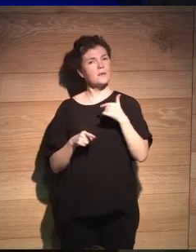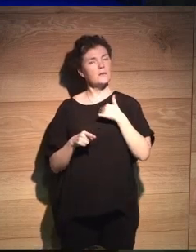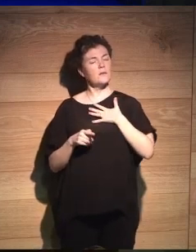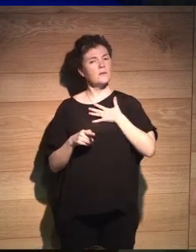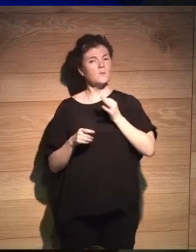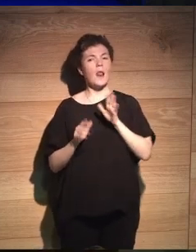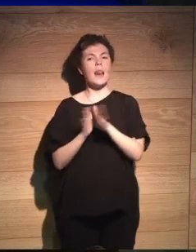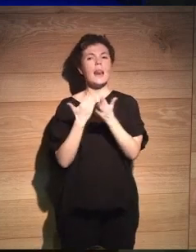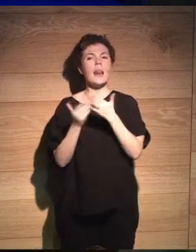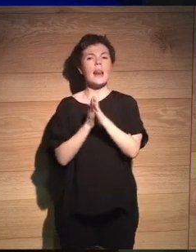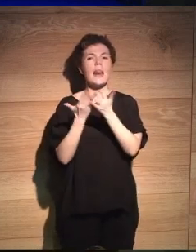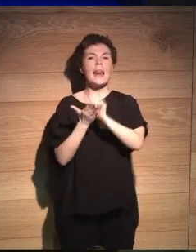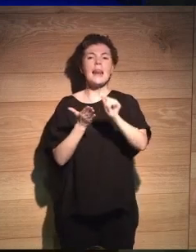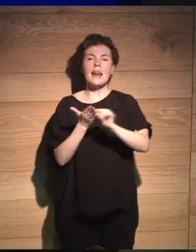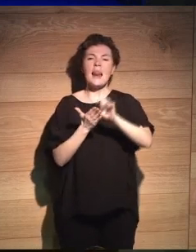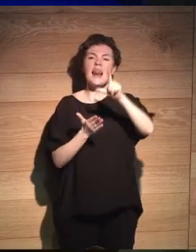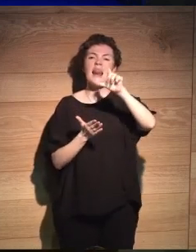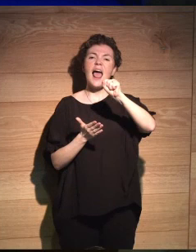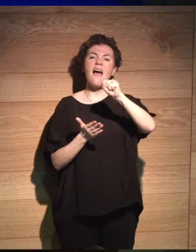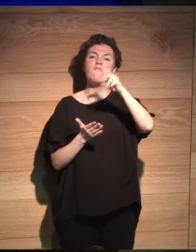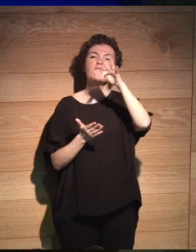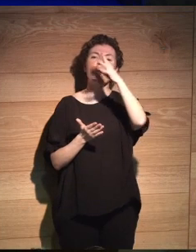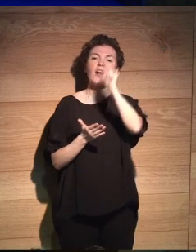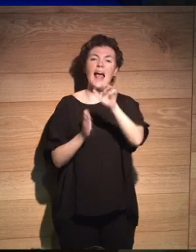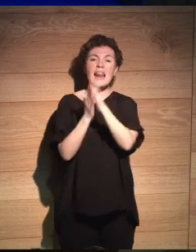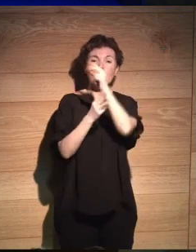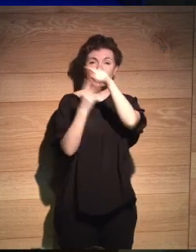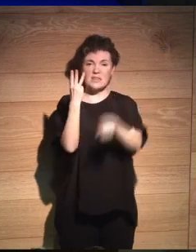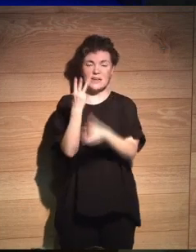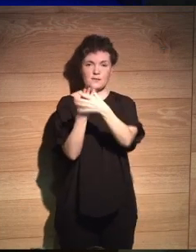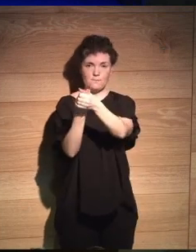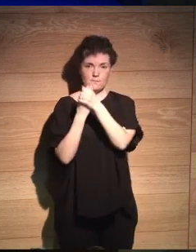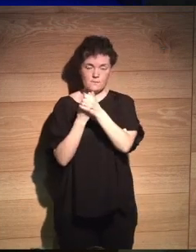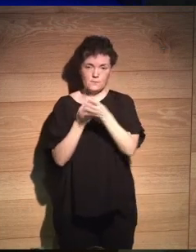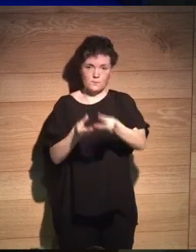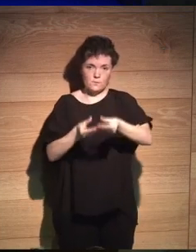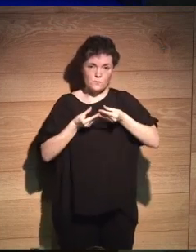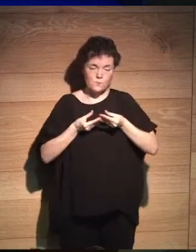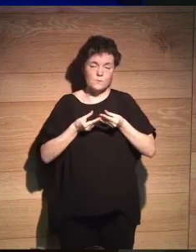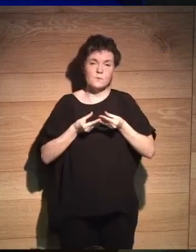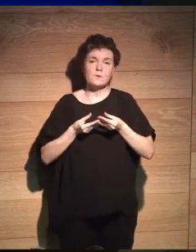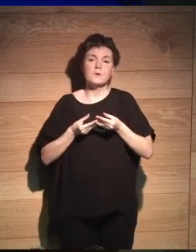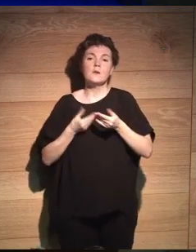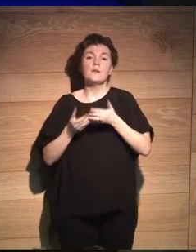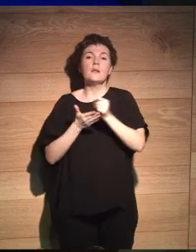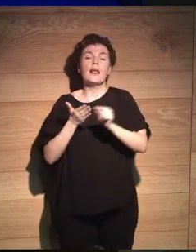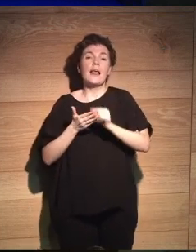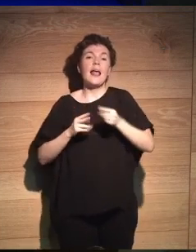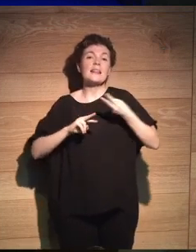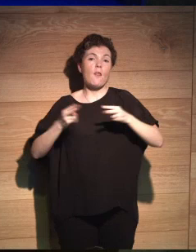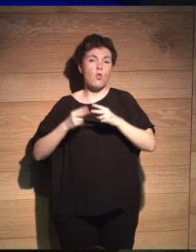el manuscrito de La Forja, la trilogía, los 3 libros, la retraducción. Pero cuando